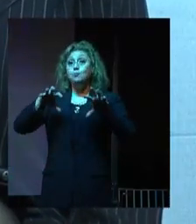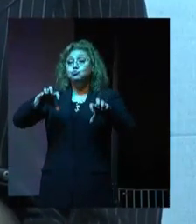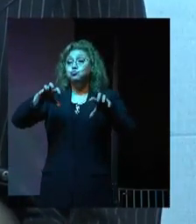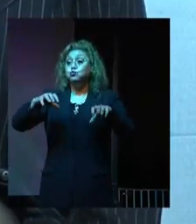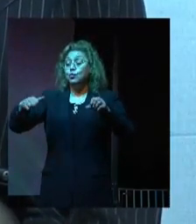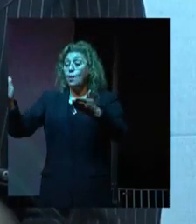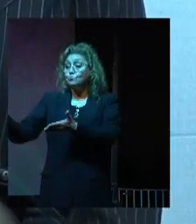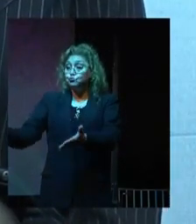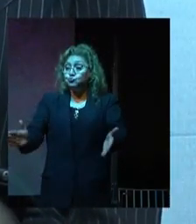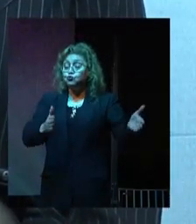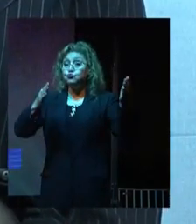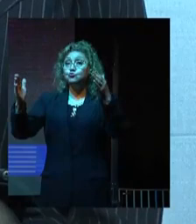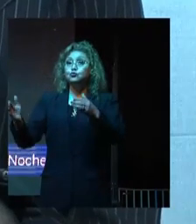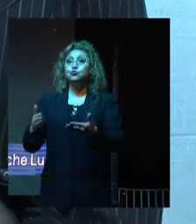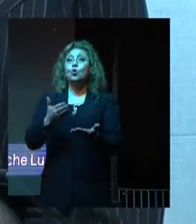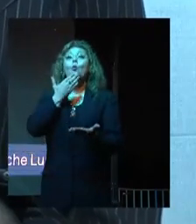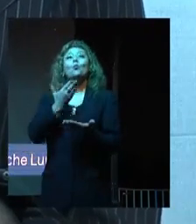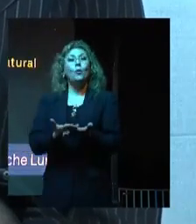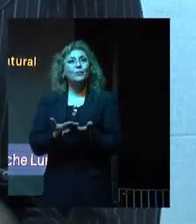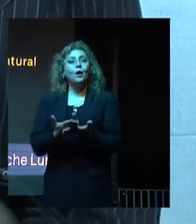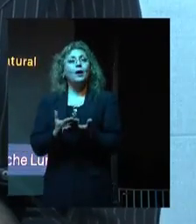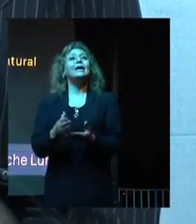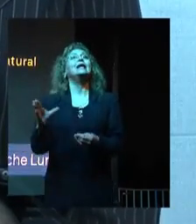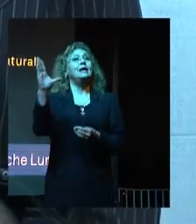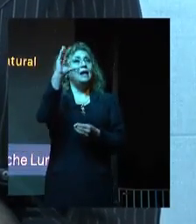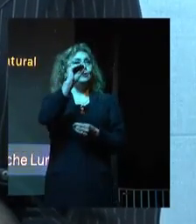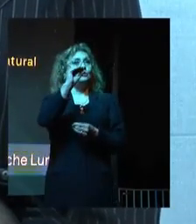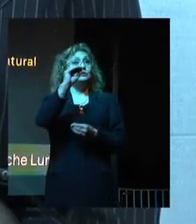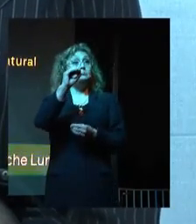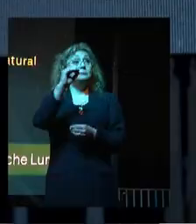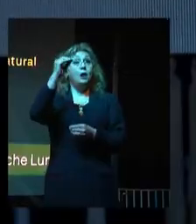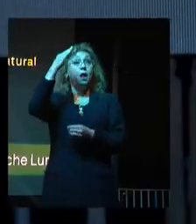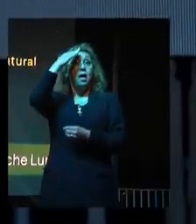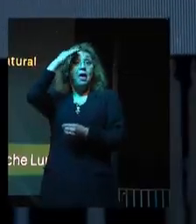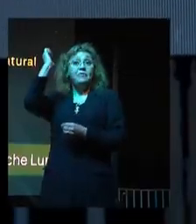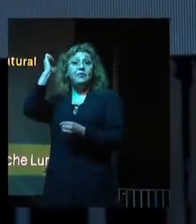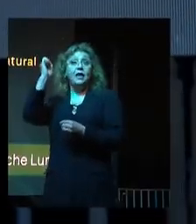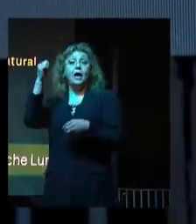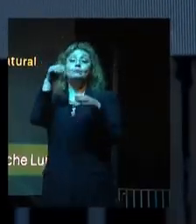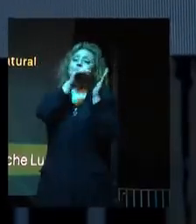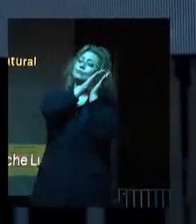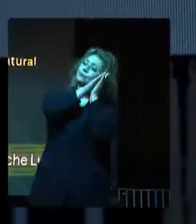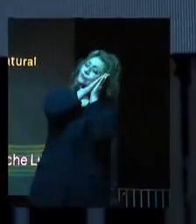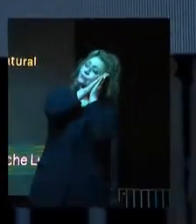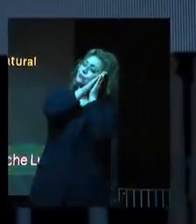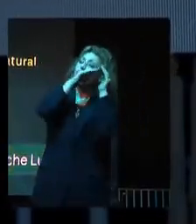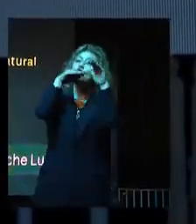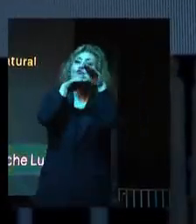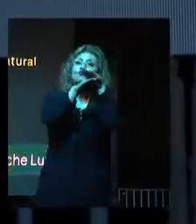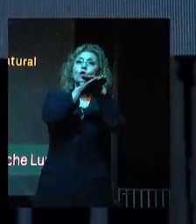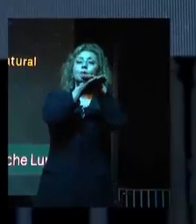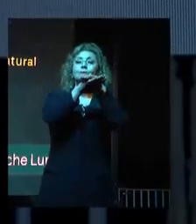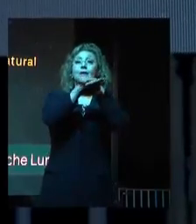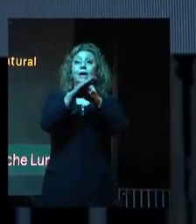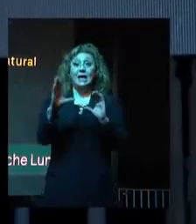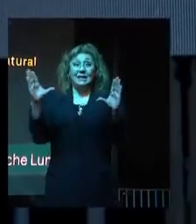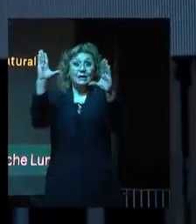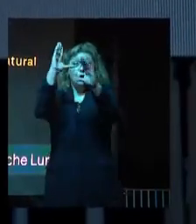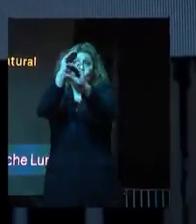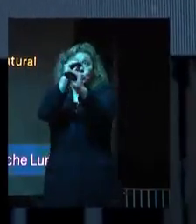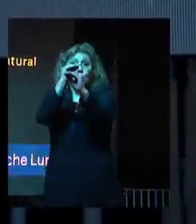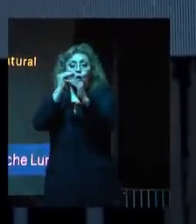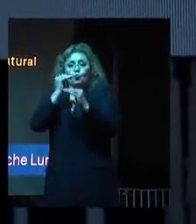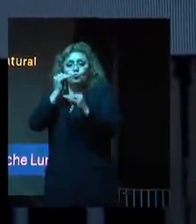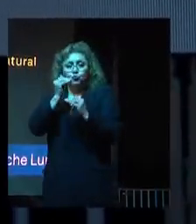ganado en la noche. En el día se refugiaban y dormían y descansaban. Y en la noche